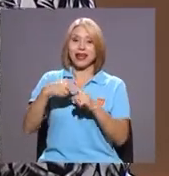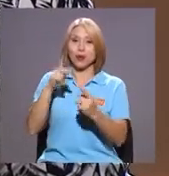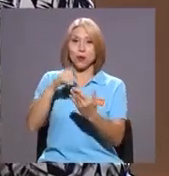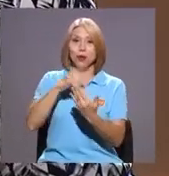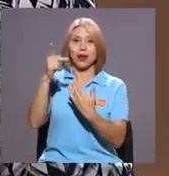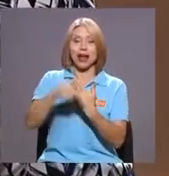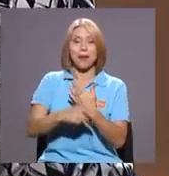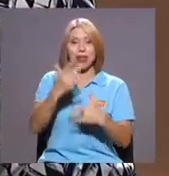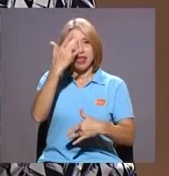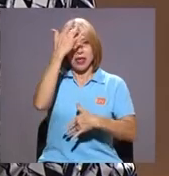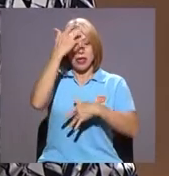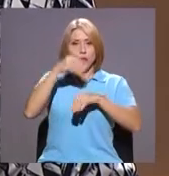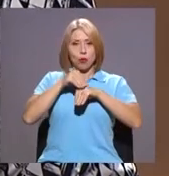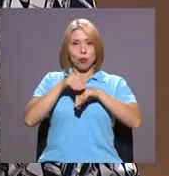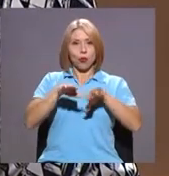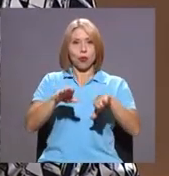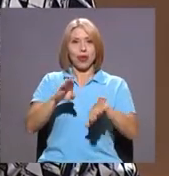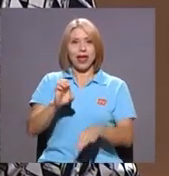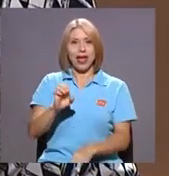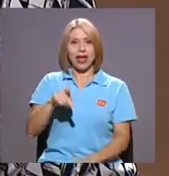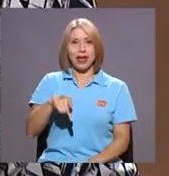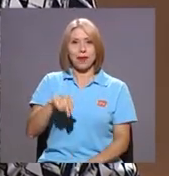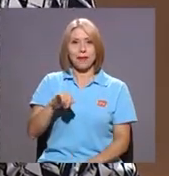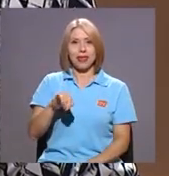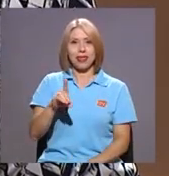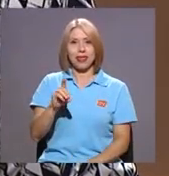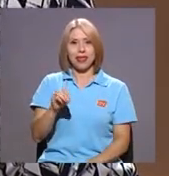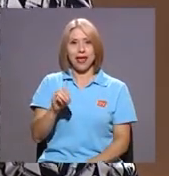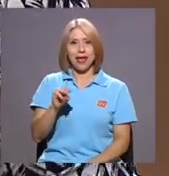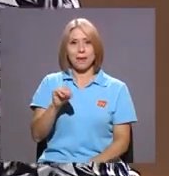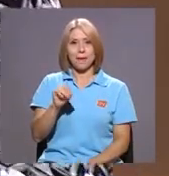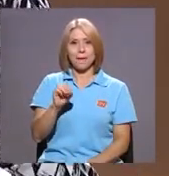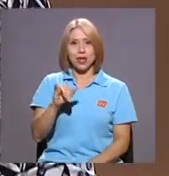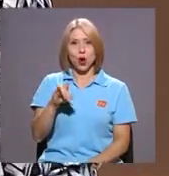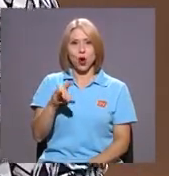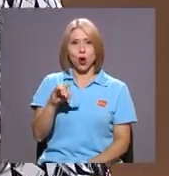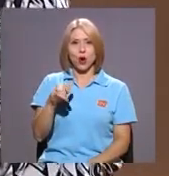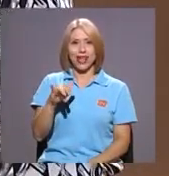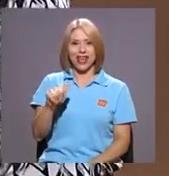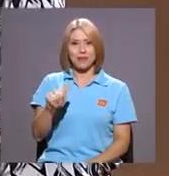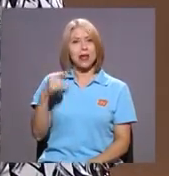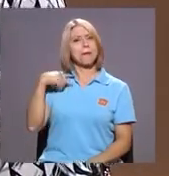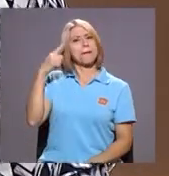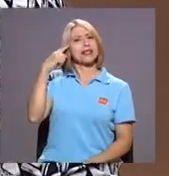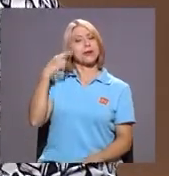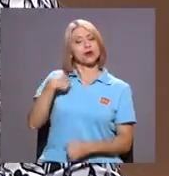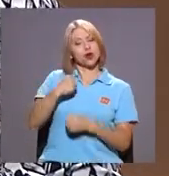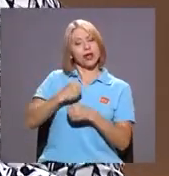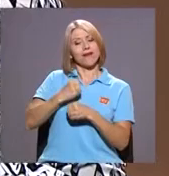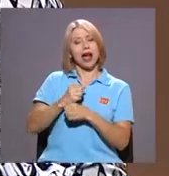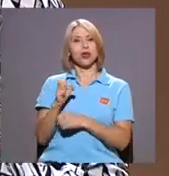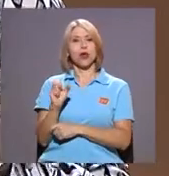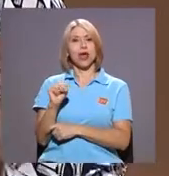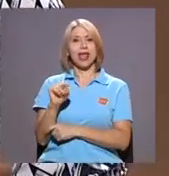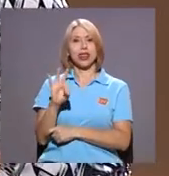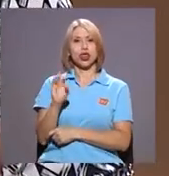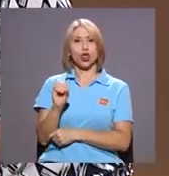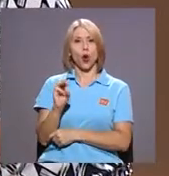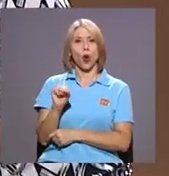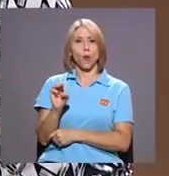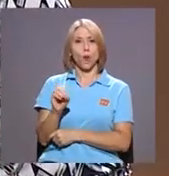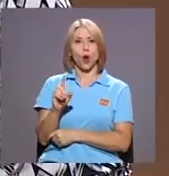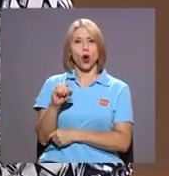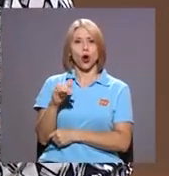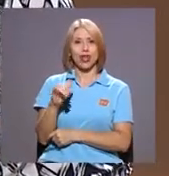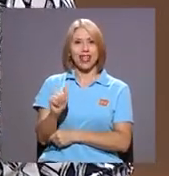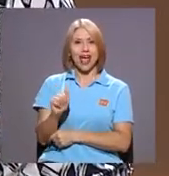de epidemiología. Uh-huh. Pensábamos que ya yo trabajando en entomología médica, lo que es la parte